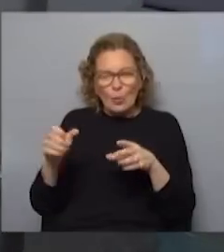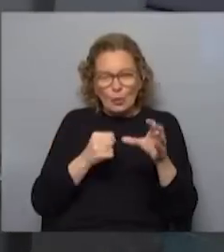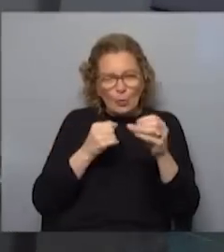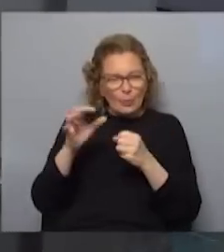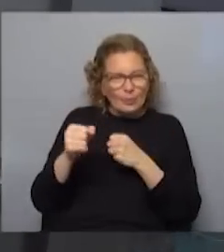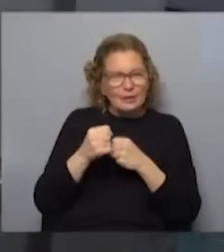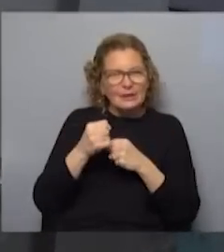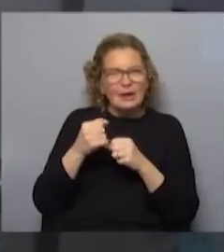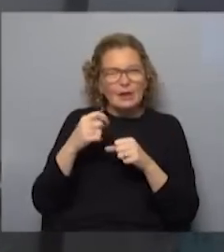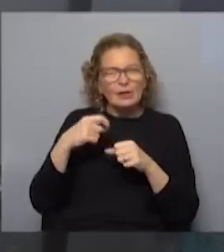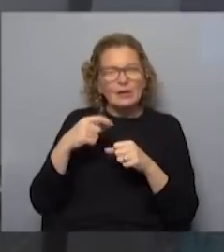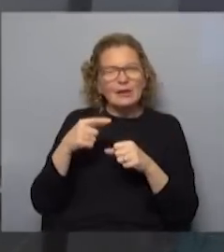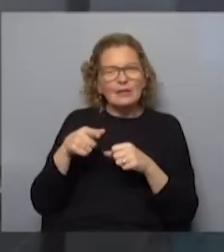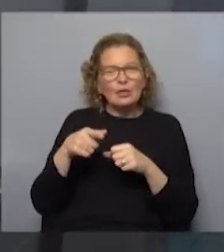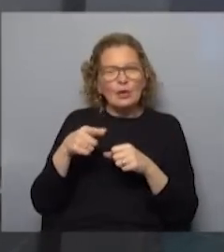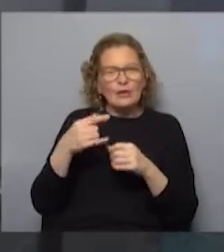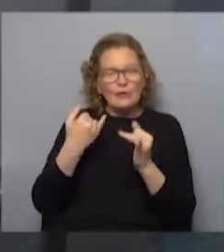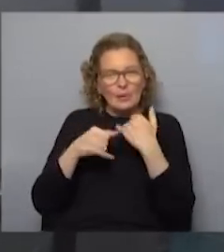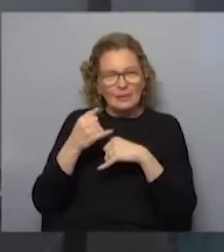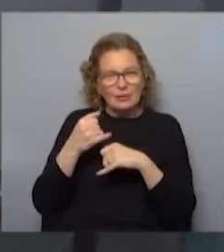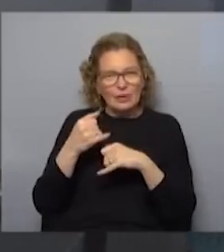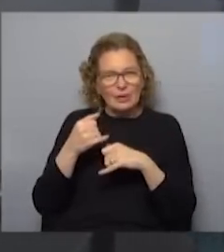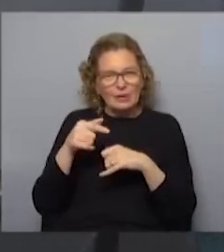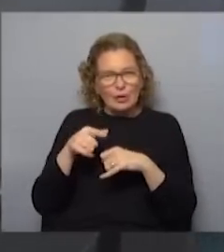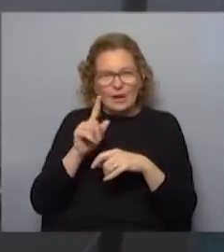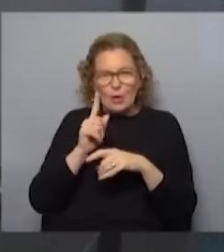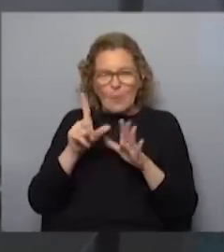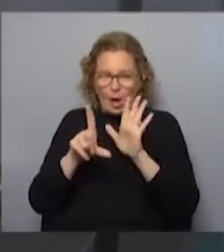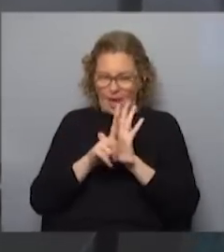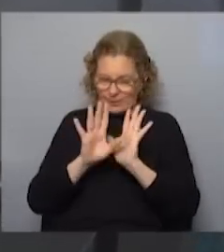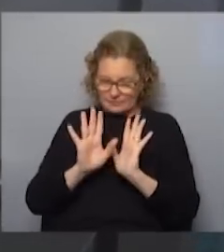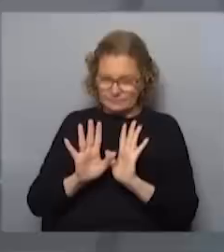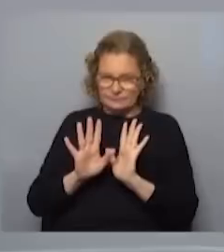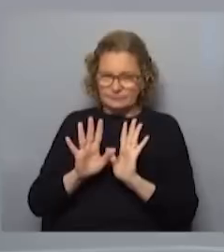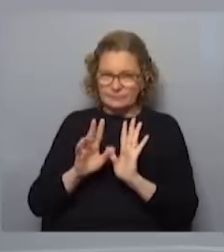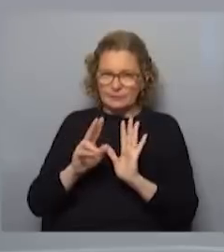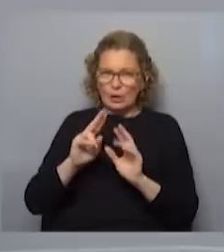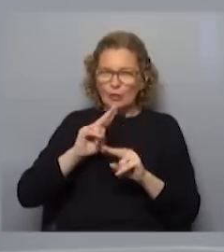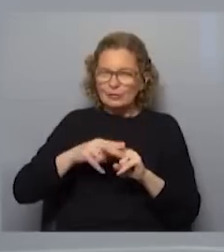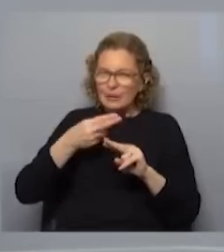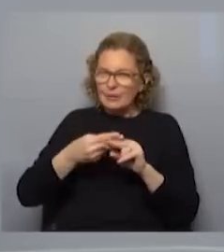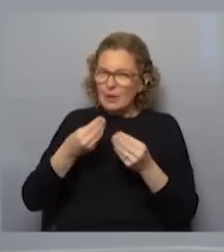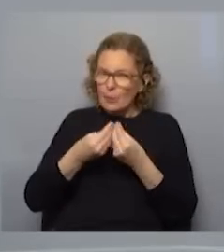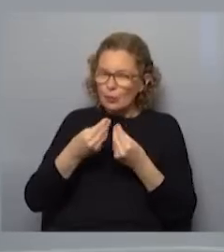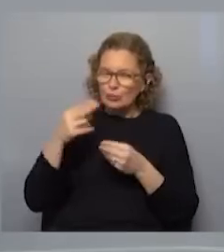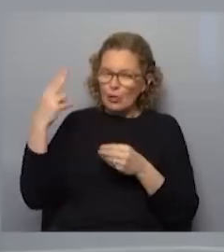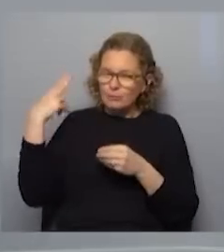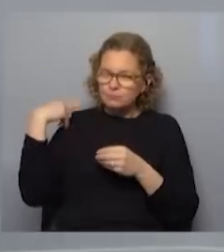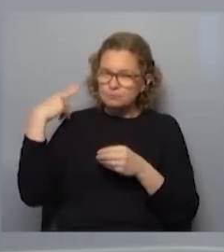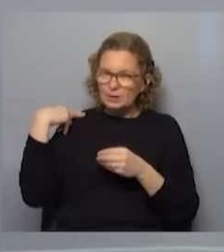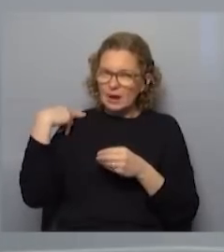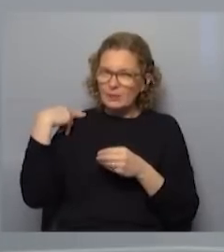información y que eso sea algo legal y El espionaje ilegal bueno en forma reiterada muchos jerarcas